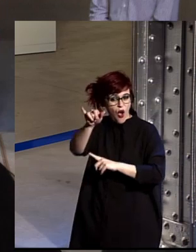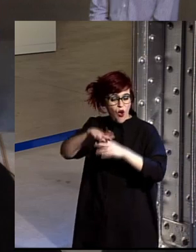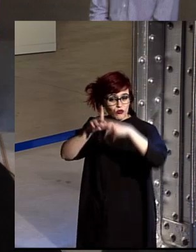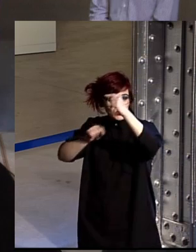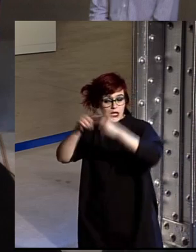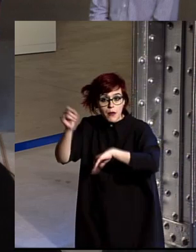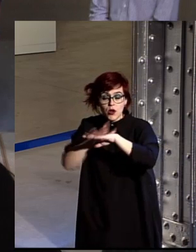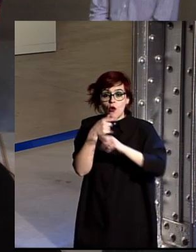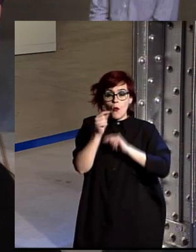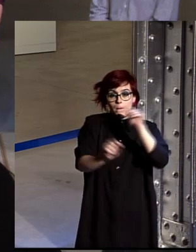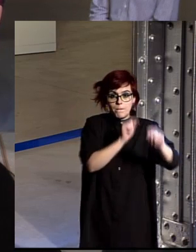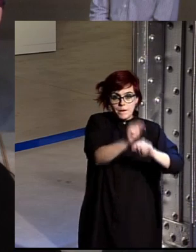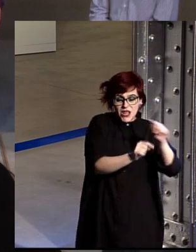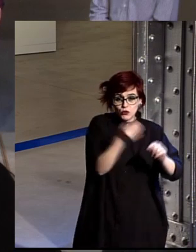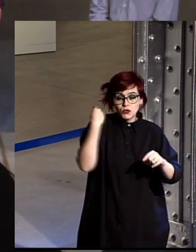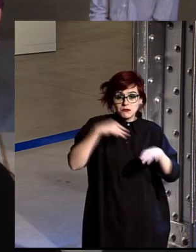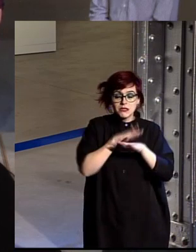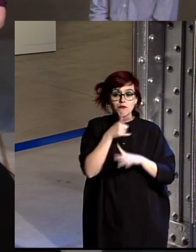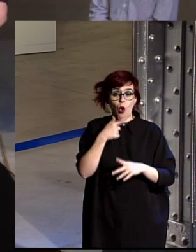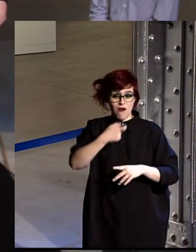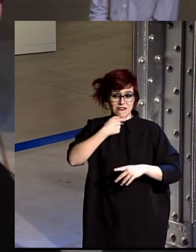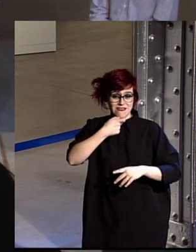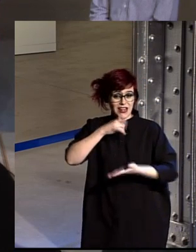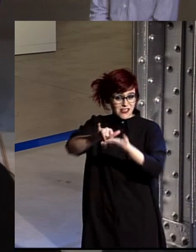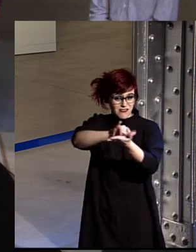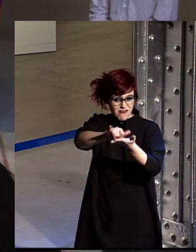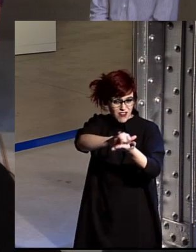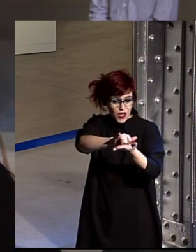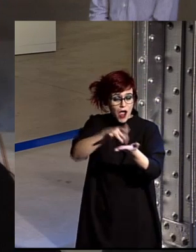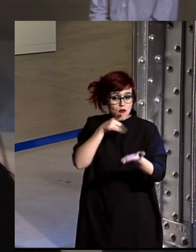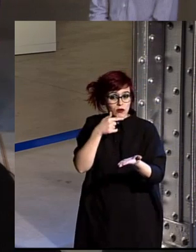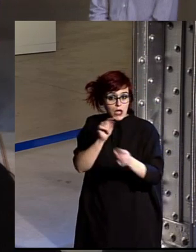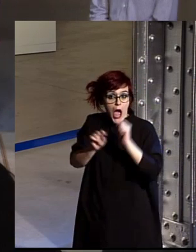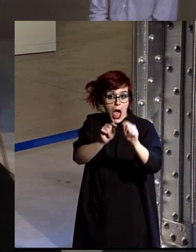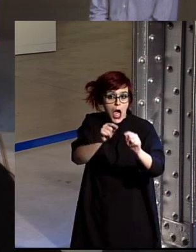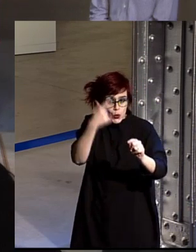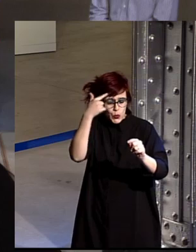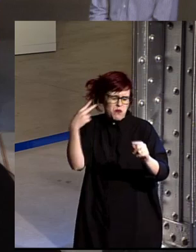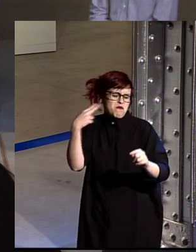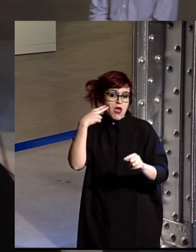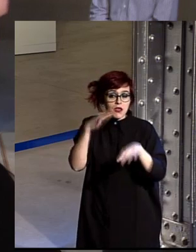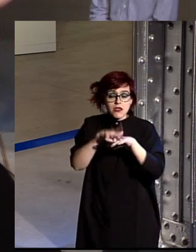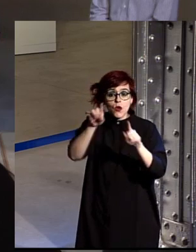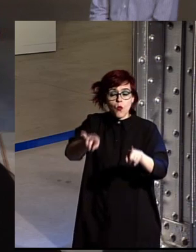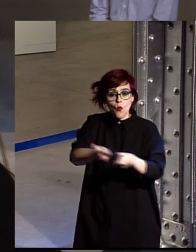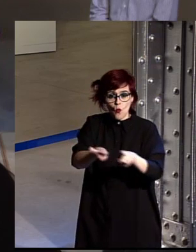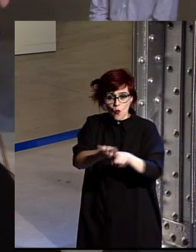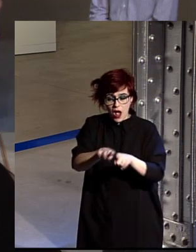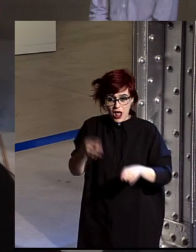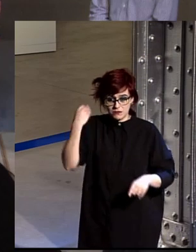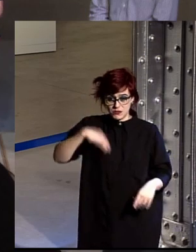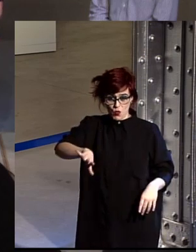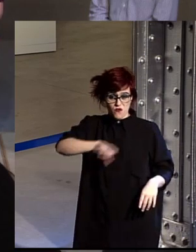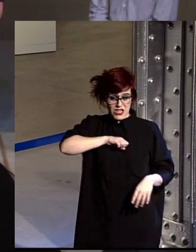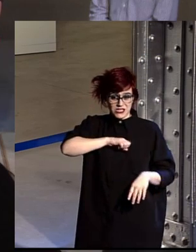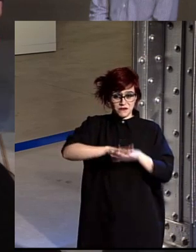tú sueltas un virus en Heathrow y si es suficientemente infectivo lo tenemos en todas partes. ¿Cuál es la diferencia? ¿Qué pasaba con el HIV? El HIV a